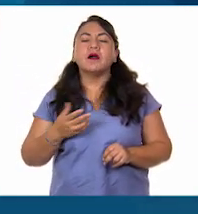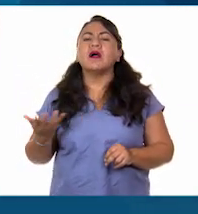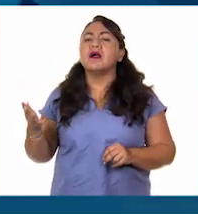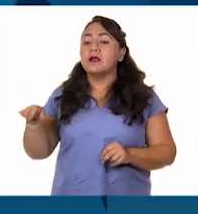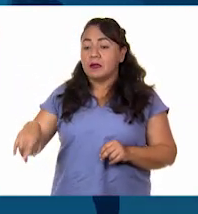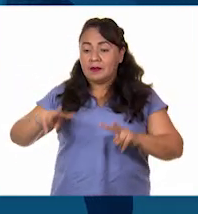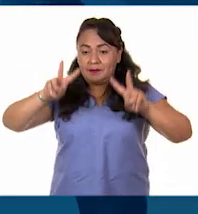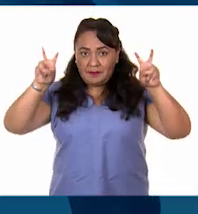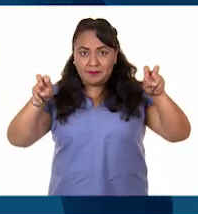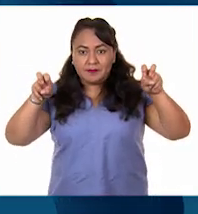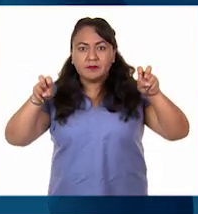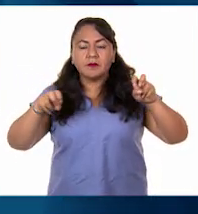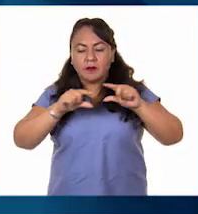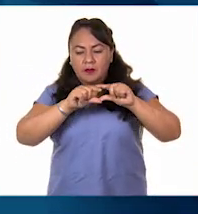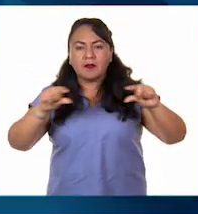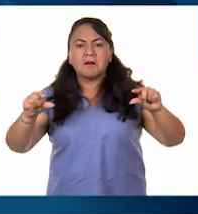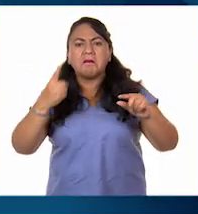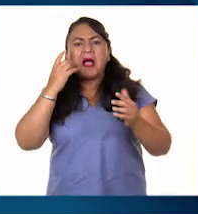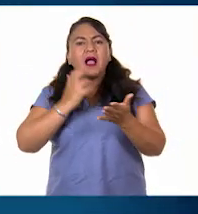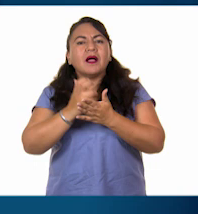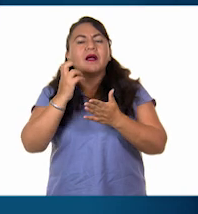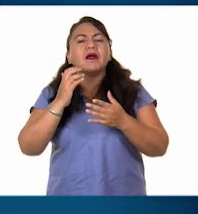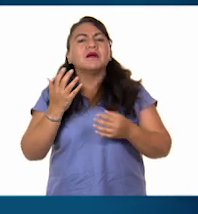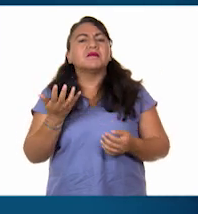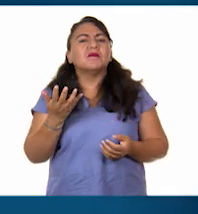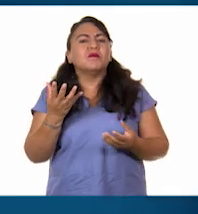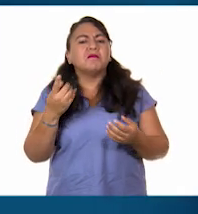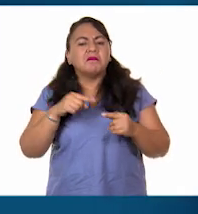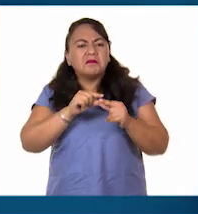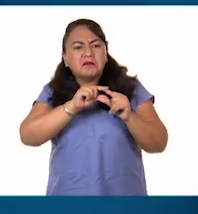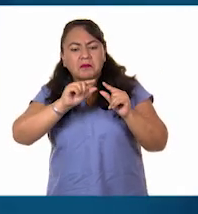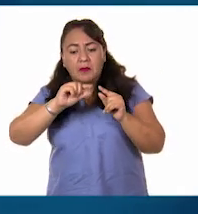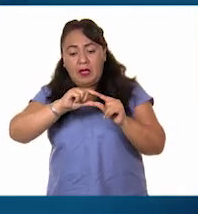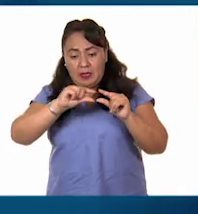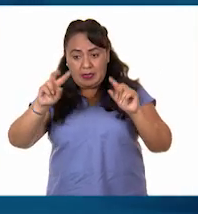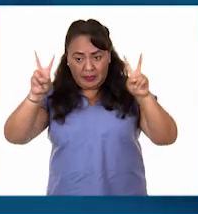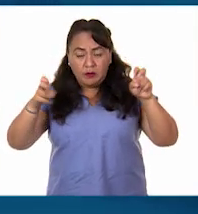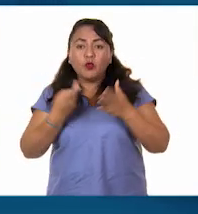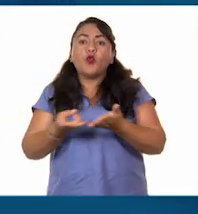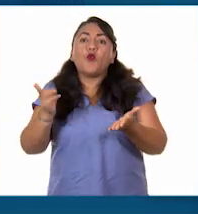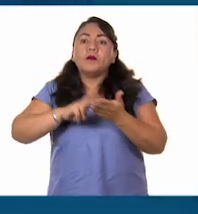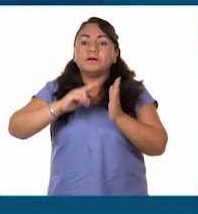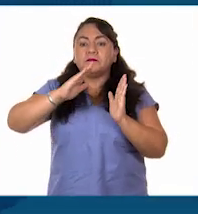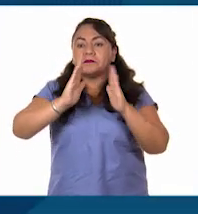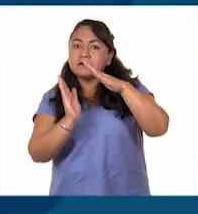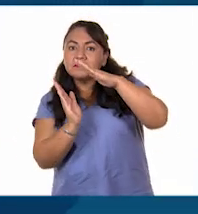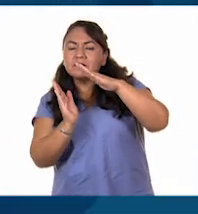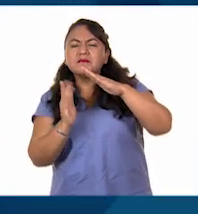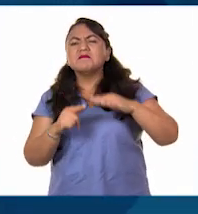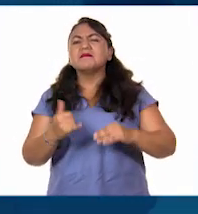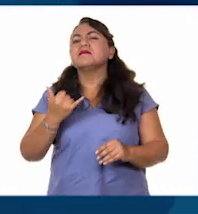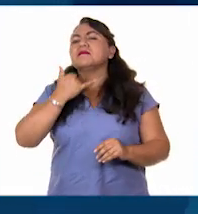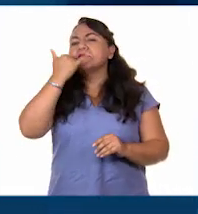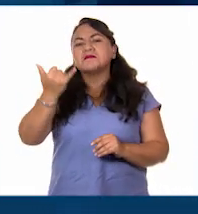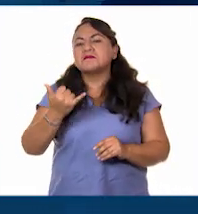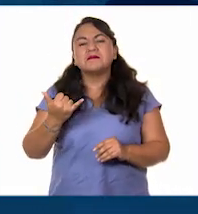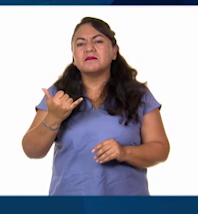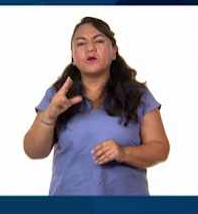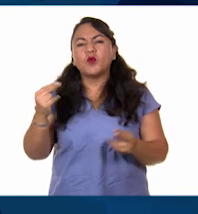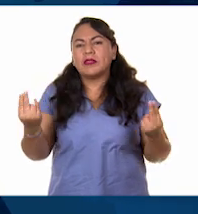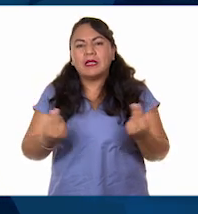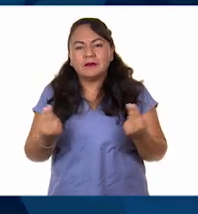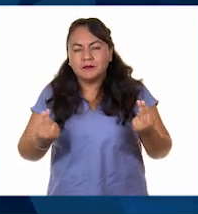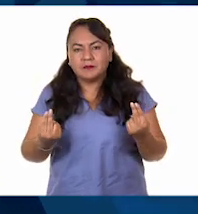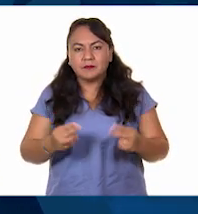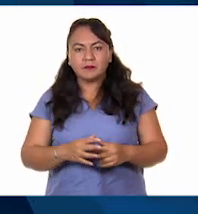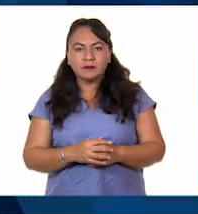resaltar algo, resulta excesivo ponerlas también en cursivas. Entonces, aquí es un error resaltar de esta manera la frase,